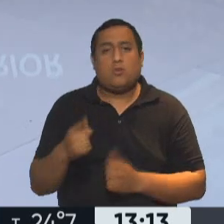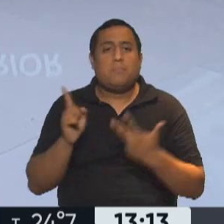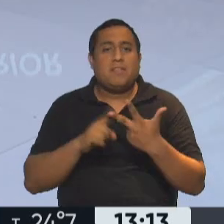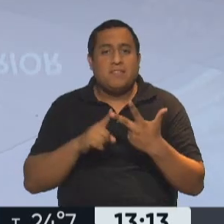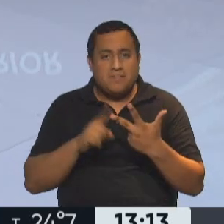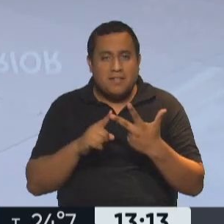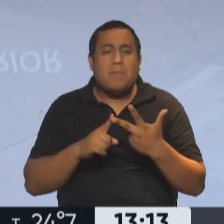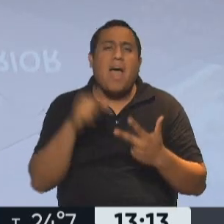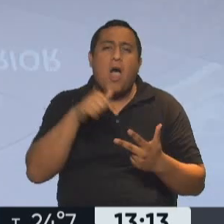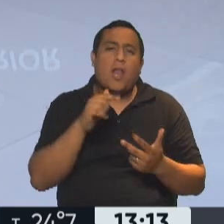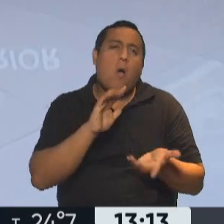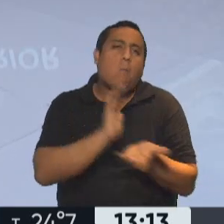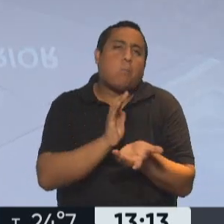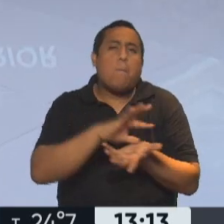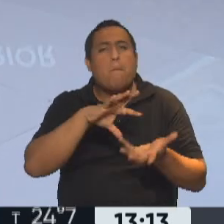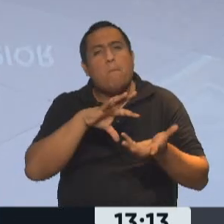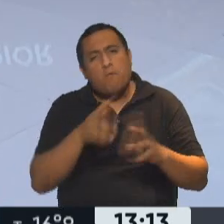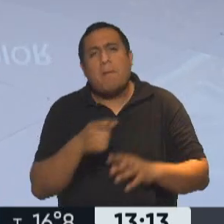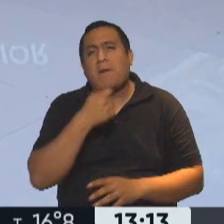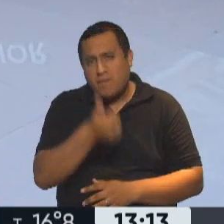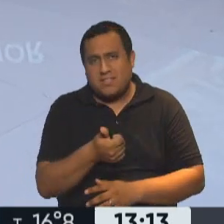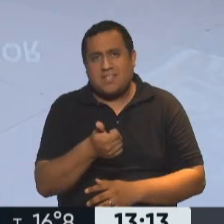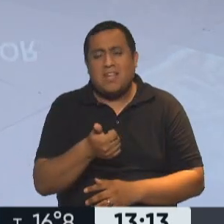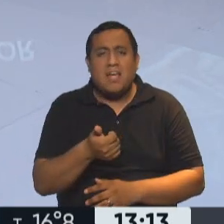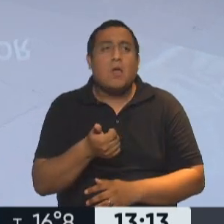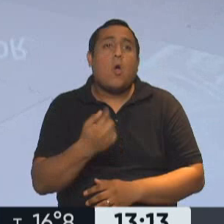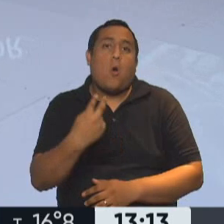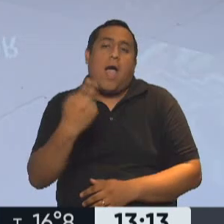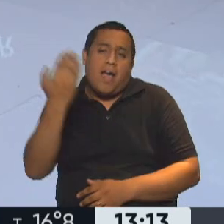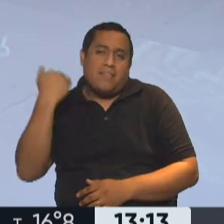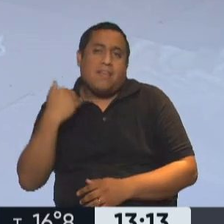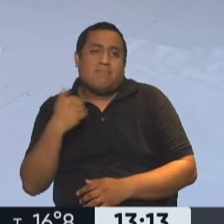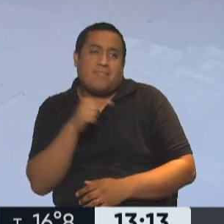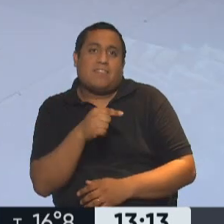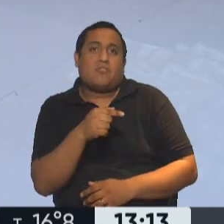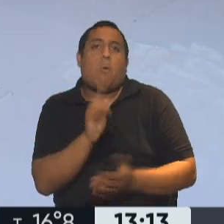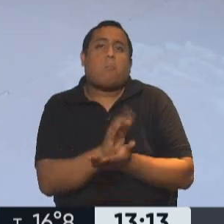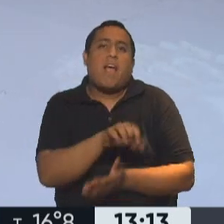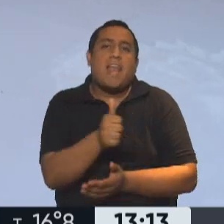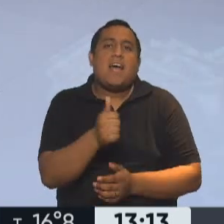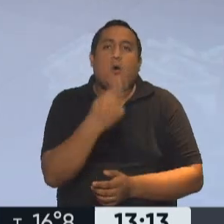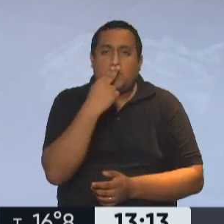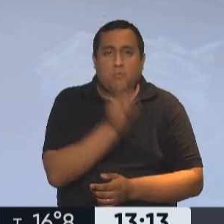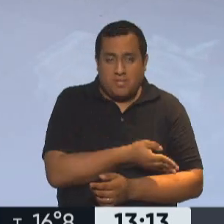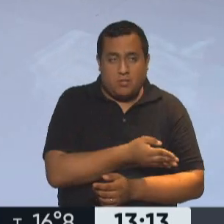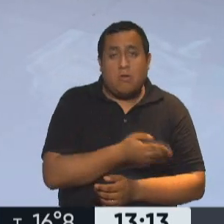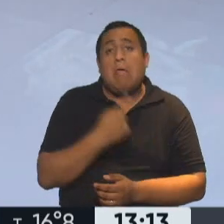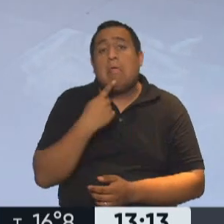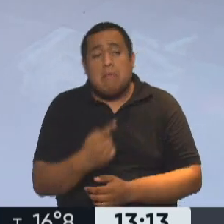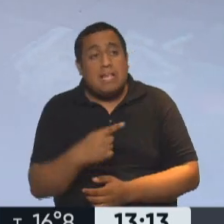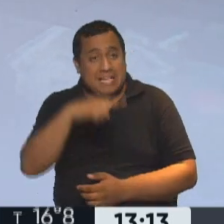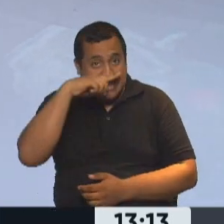La operatoria es más simple que lo que había antes, porque se hizo un primer incentivo, yo decía, de 11%, en donde se les decía un 70% de lo